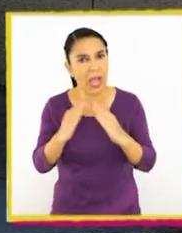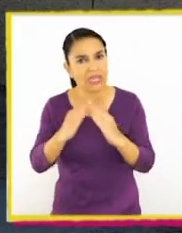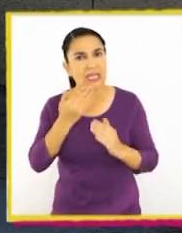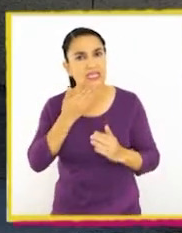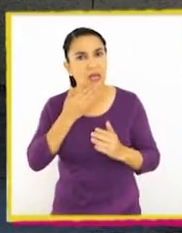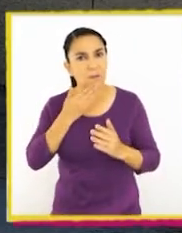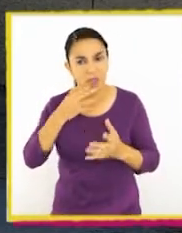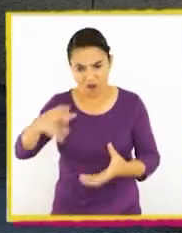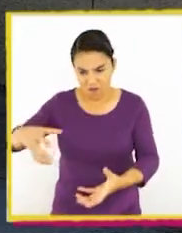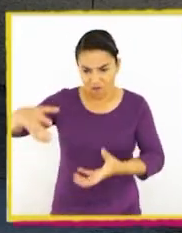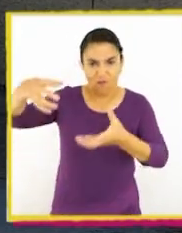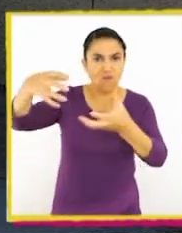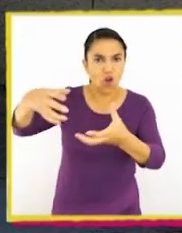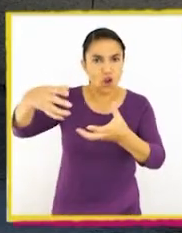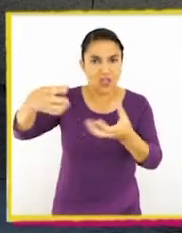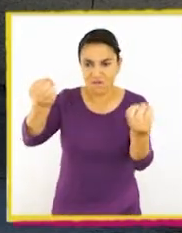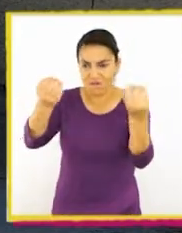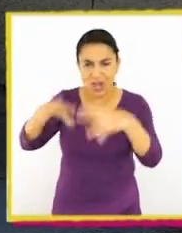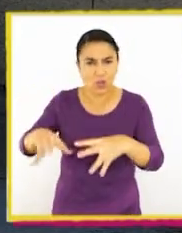Bolsa de basura pesan todo esto.